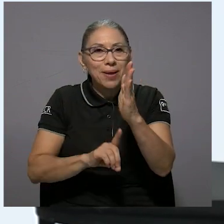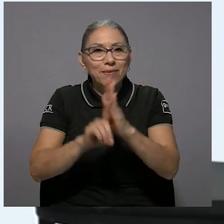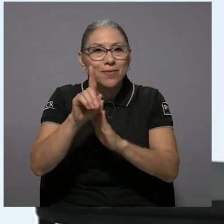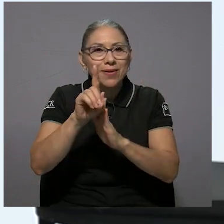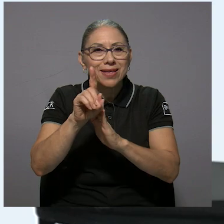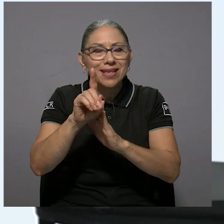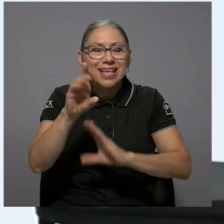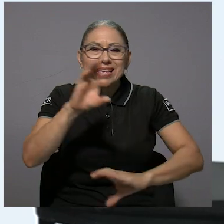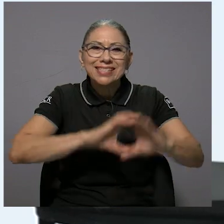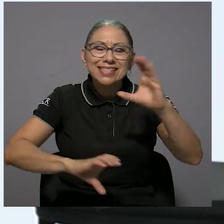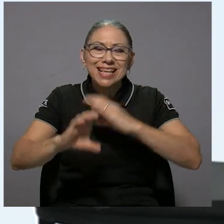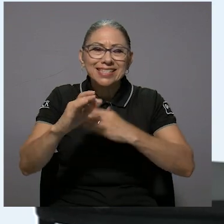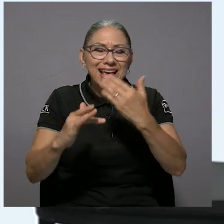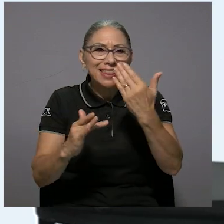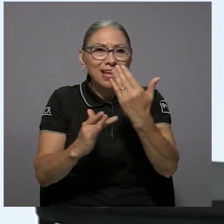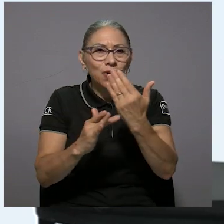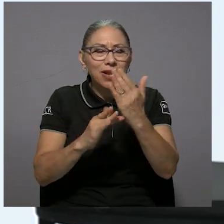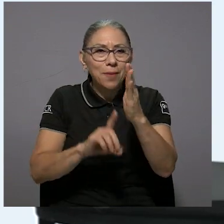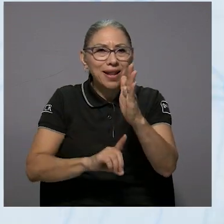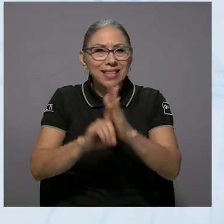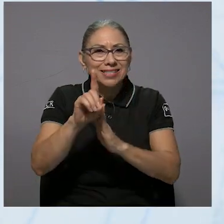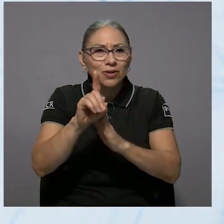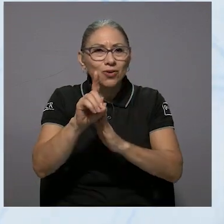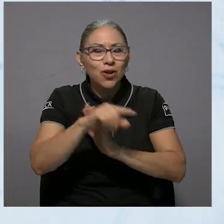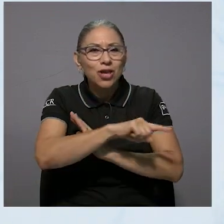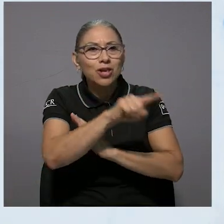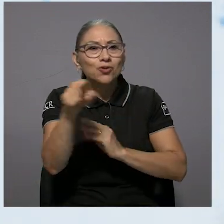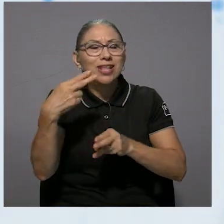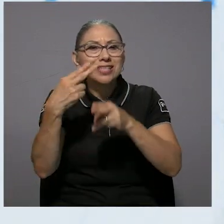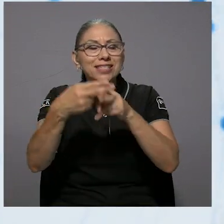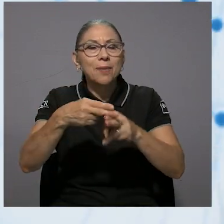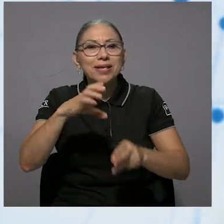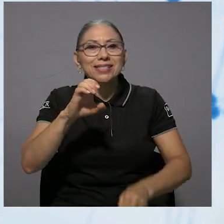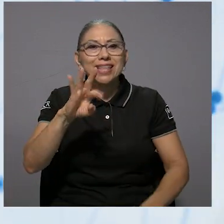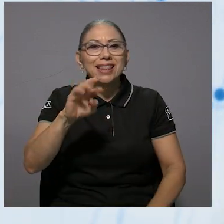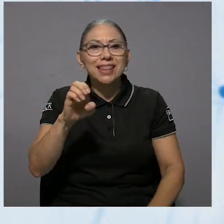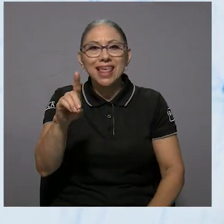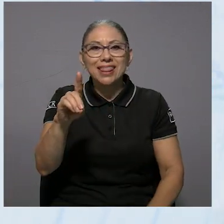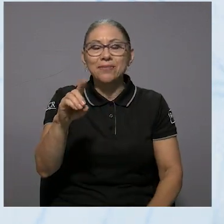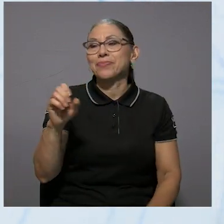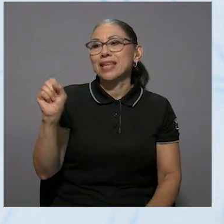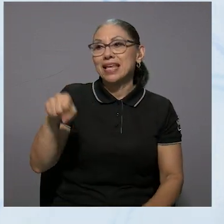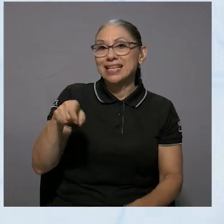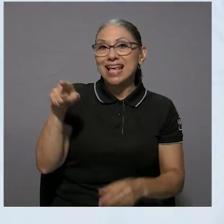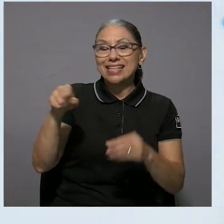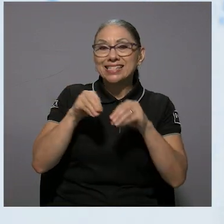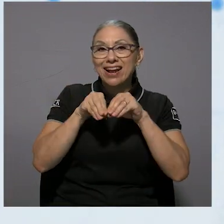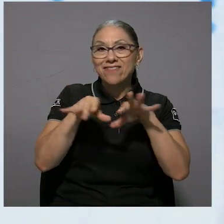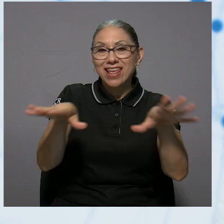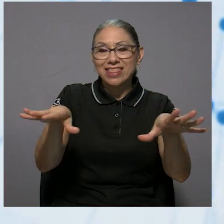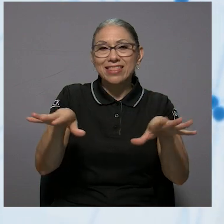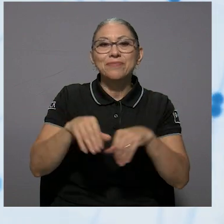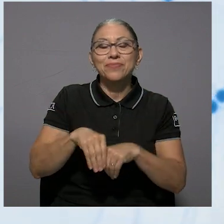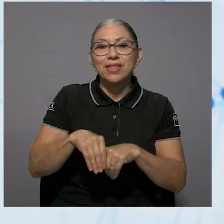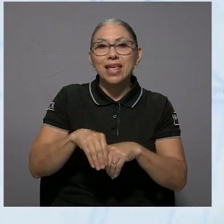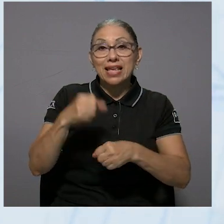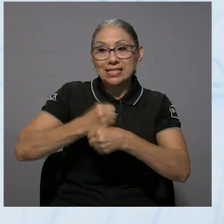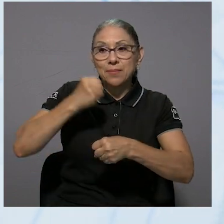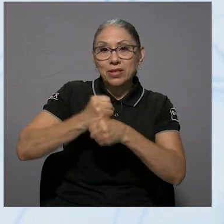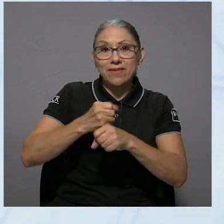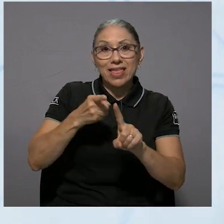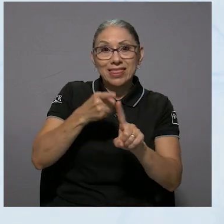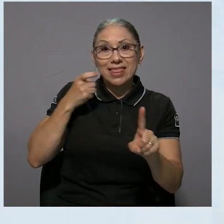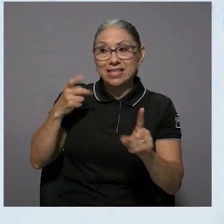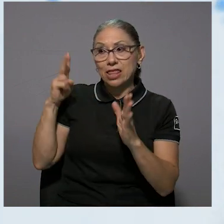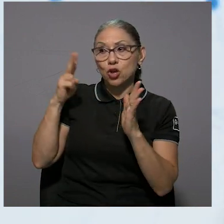el Desarrollo. Ciencia y Tecnología para el Desarrollo, sí, que ustedes llaman CITED. CITED. Esta red que estamos trabajando, que está vigente